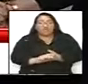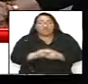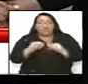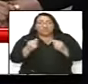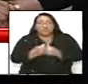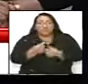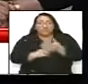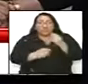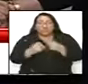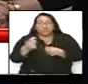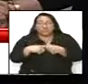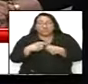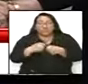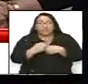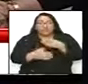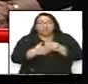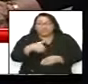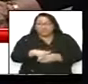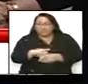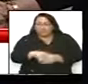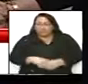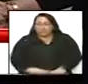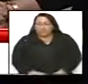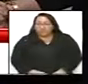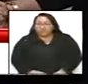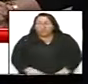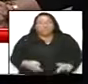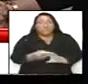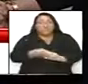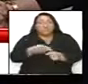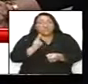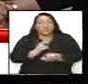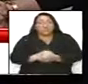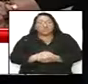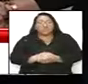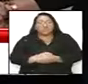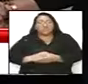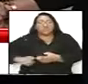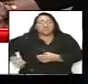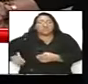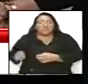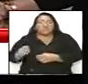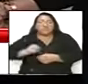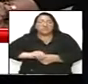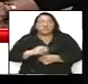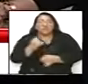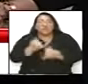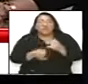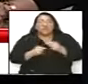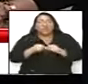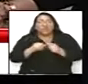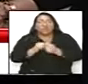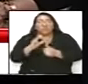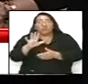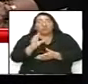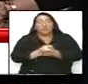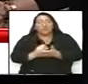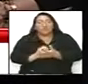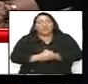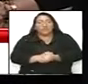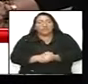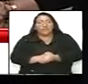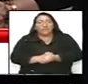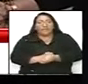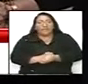que participan en un proceso electoral, se retiran y que al final continúan con su inscripción.